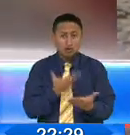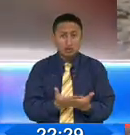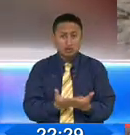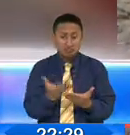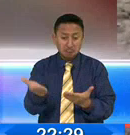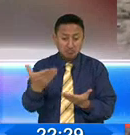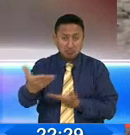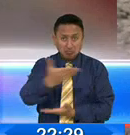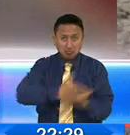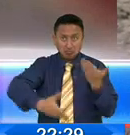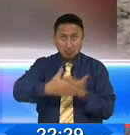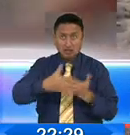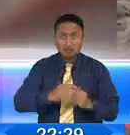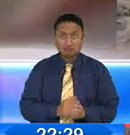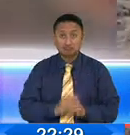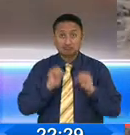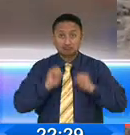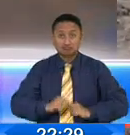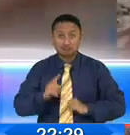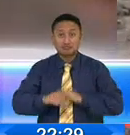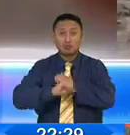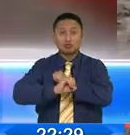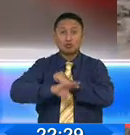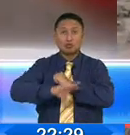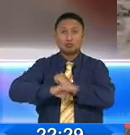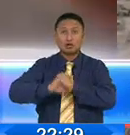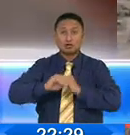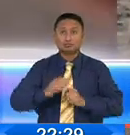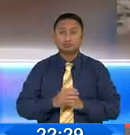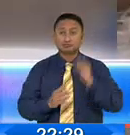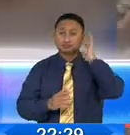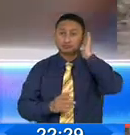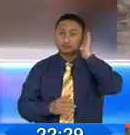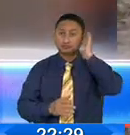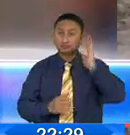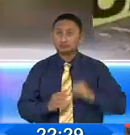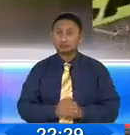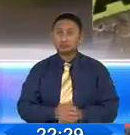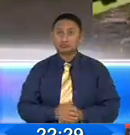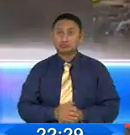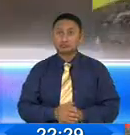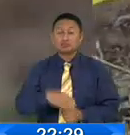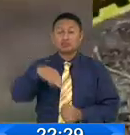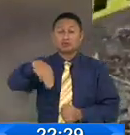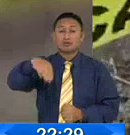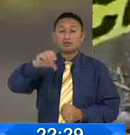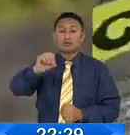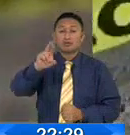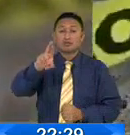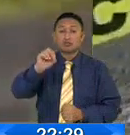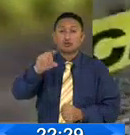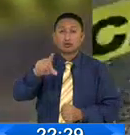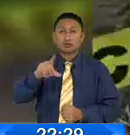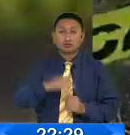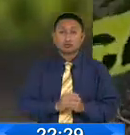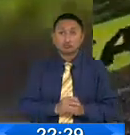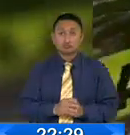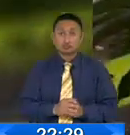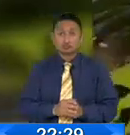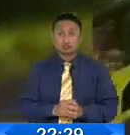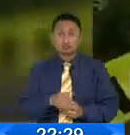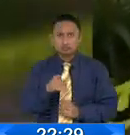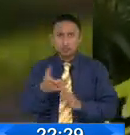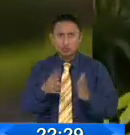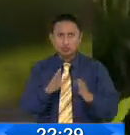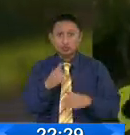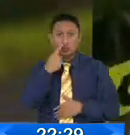un momento. Estaba juntos, en plena campaña porque era candidata a la alcaldía de Moroleón, en el estado mexicano de Guanajuato, pero murió tiroteada por